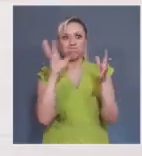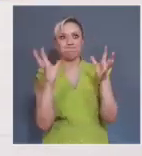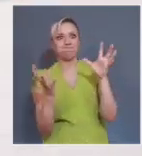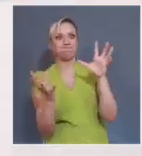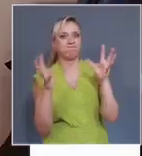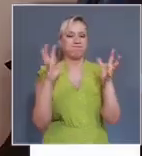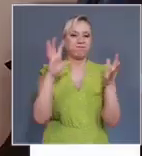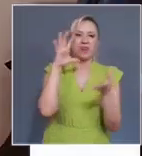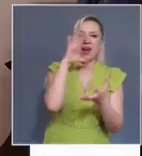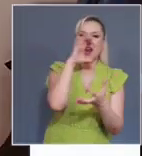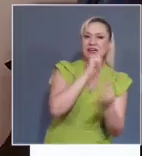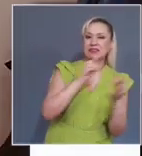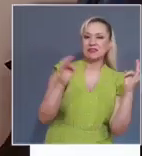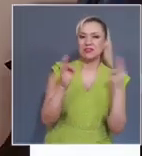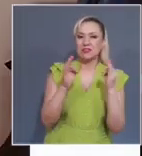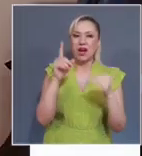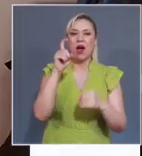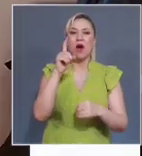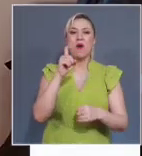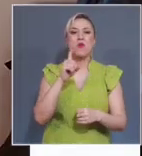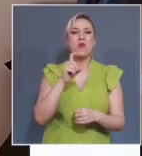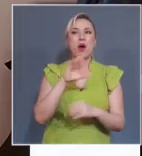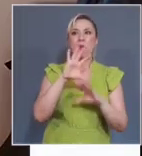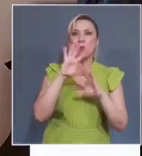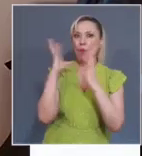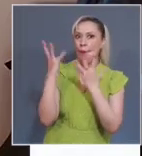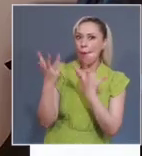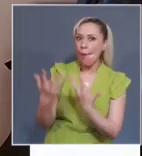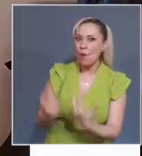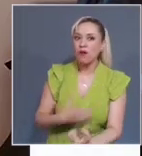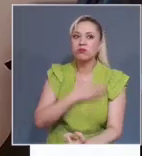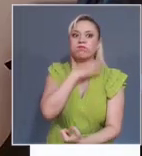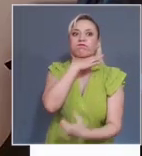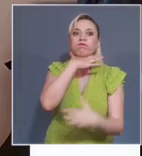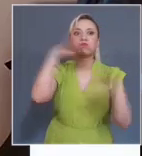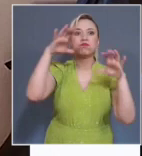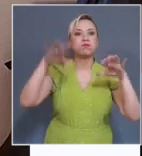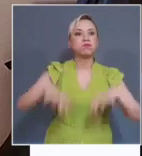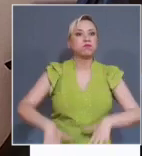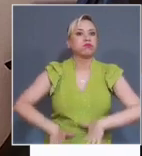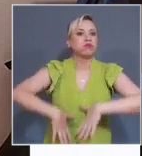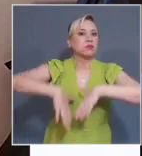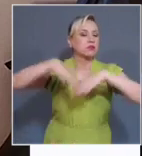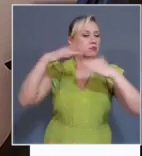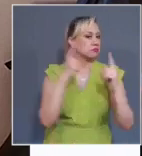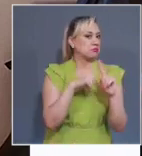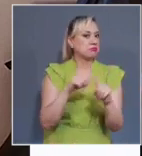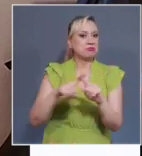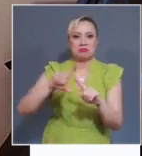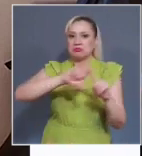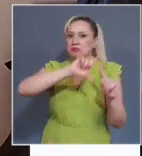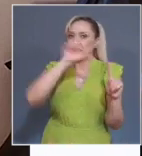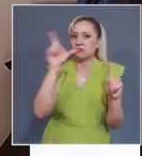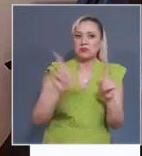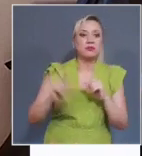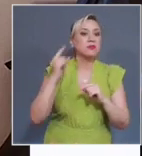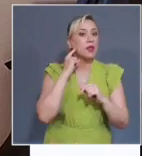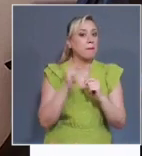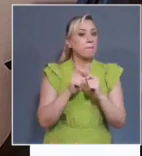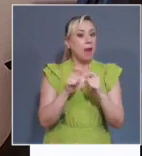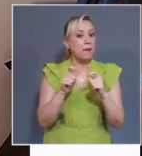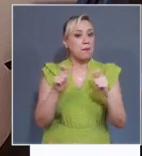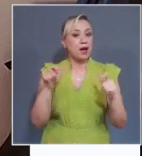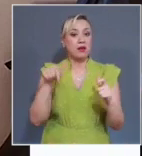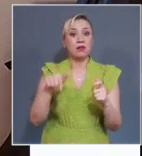país. La tendencia a largo plazo es incremento bastante fuerte en el centro de México, incluida la